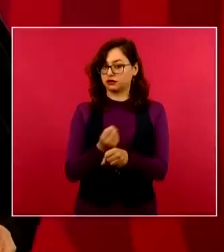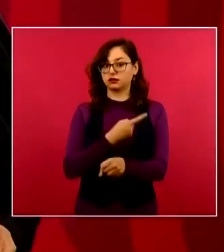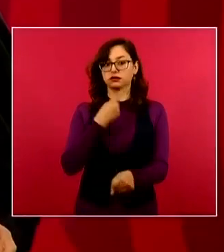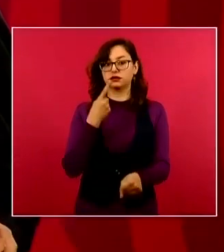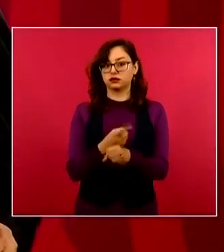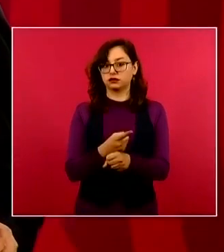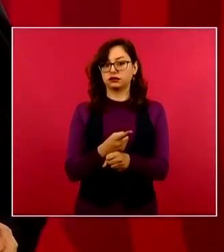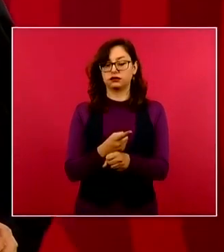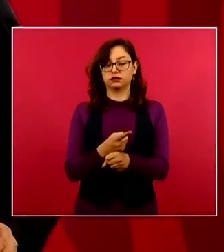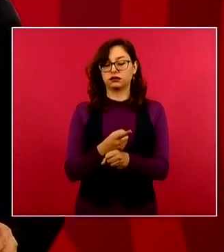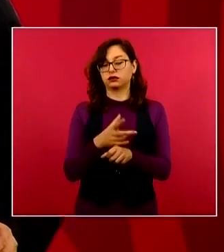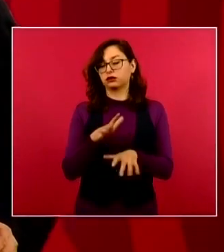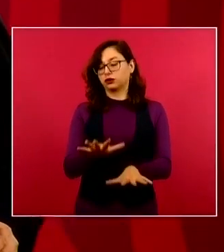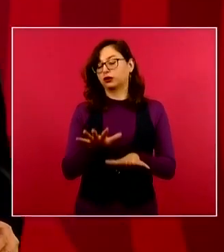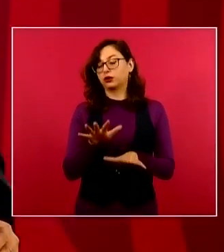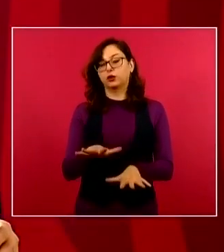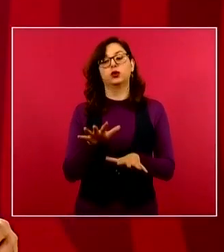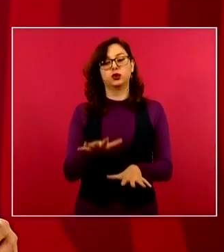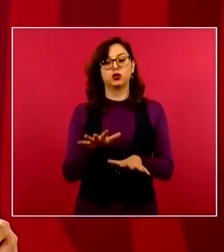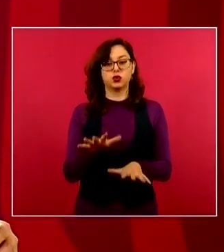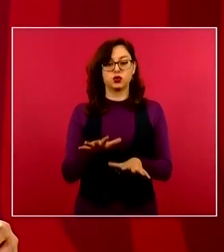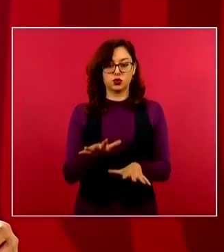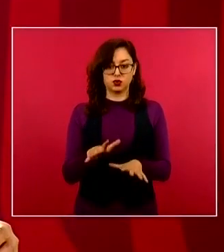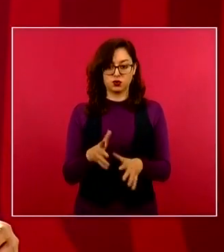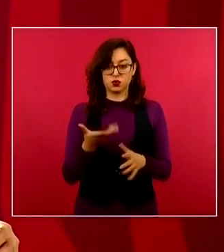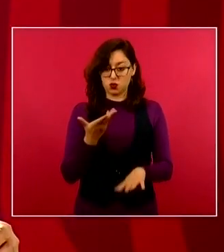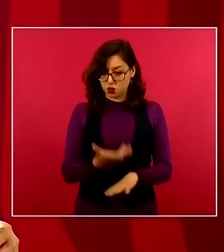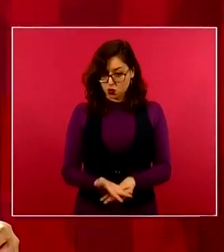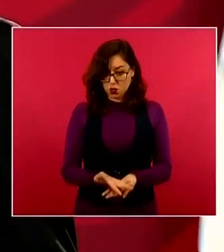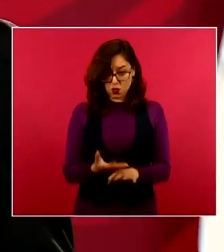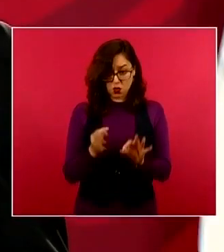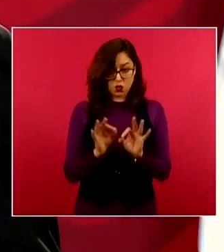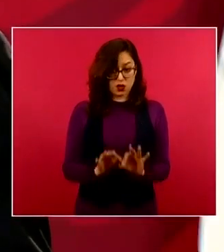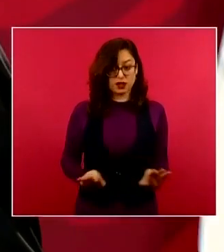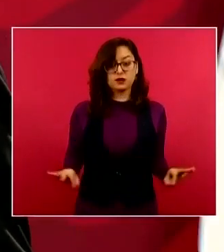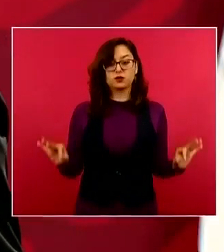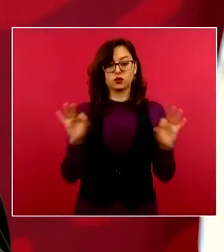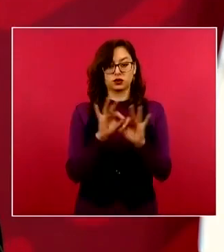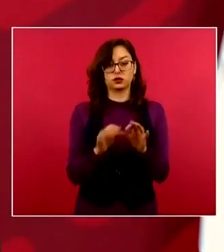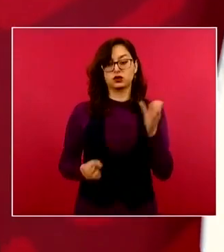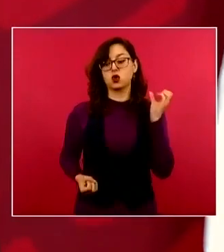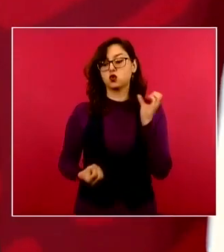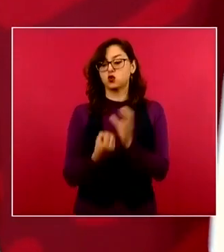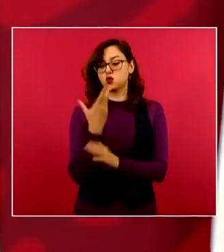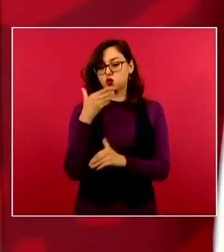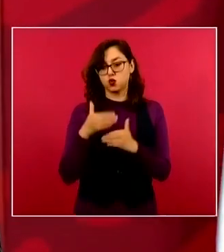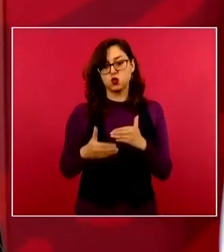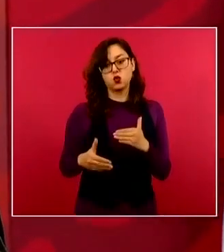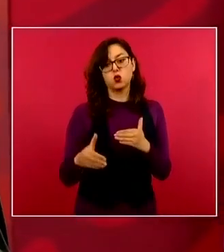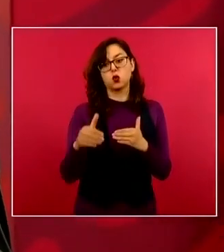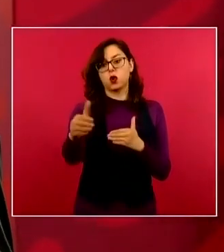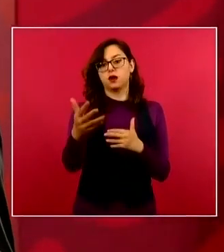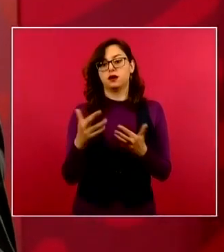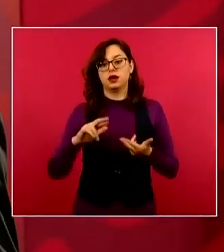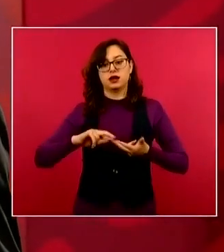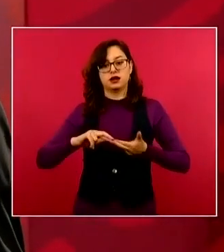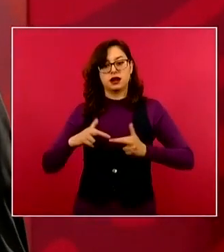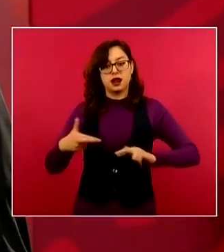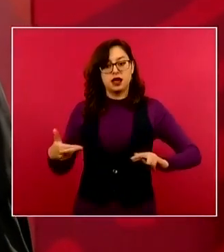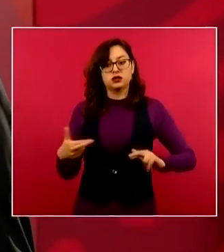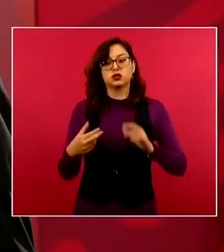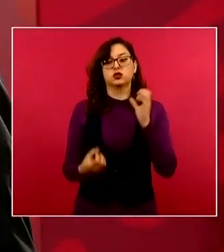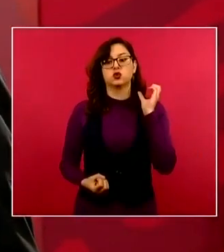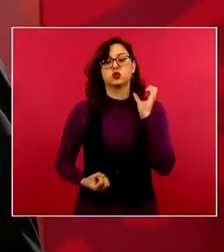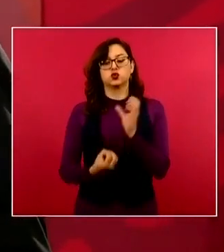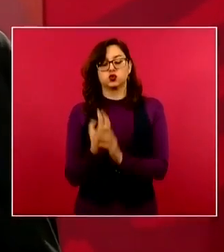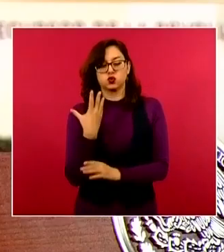estelar. Sería algo extraordinario, es inaugurar una etapa nueva en las relaciones